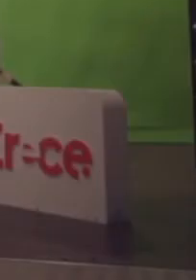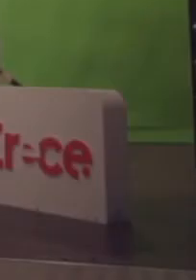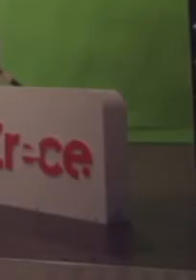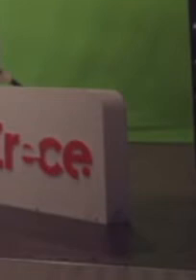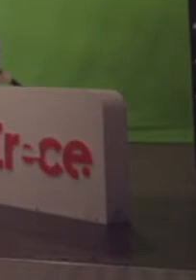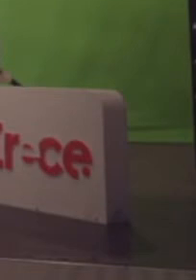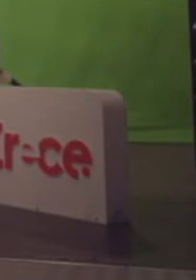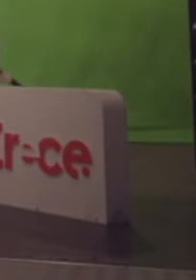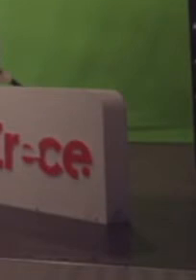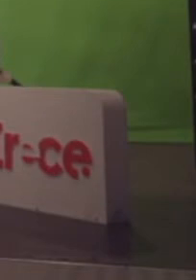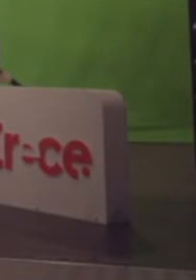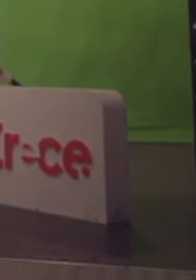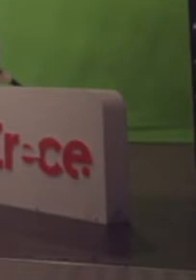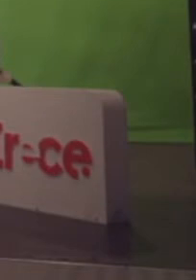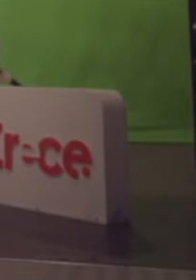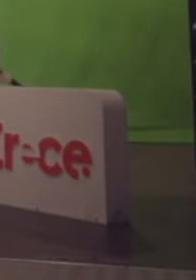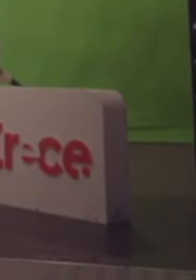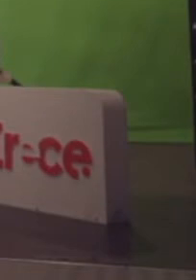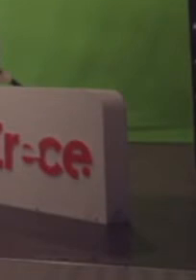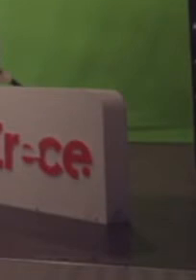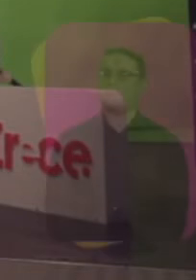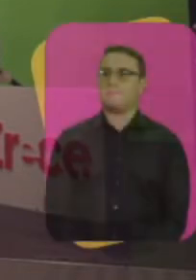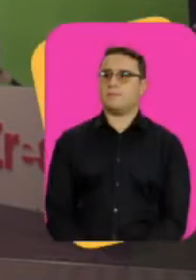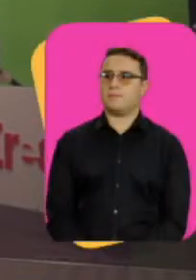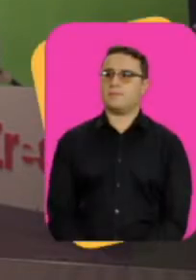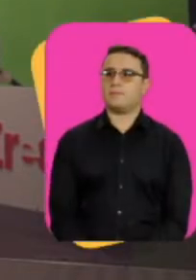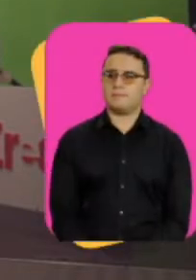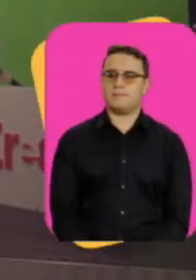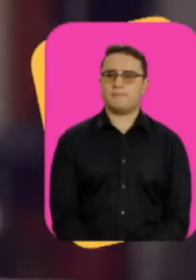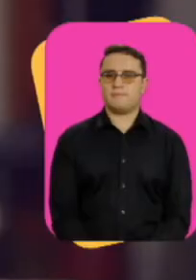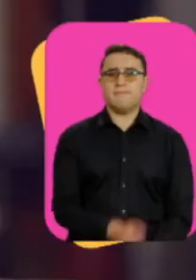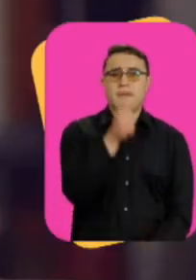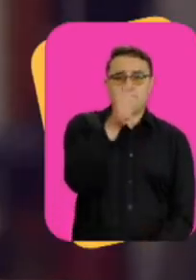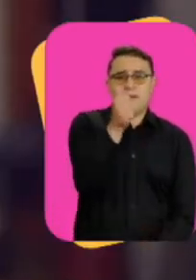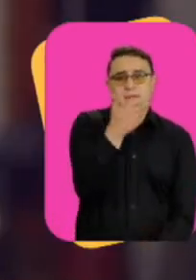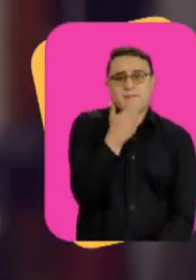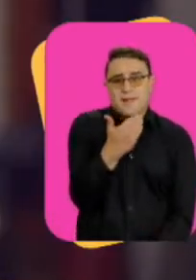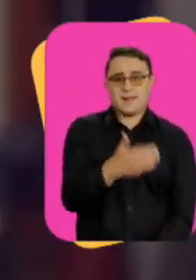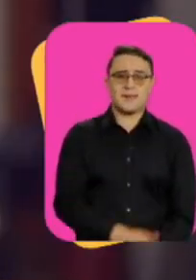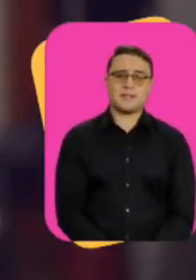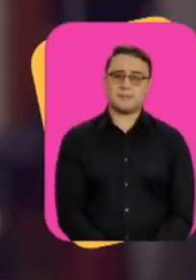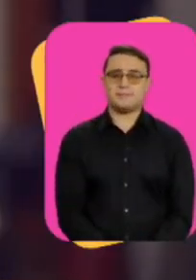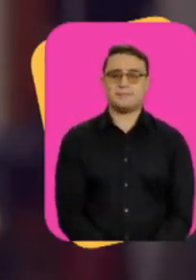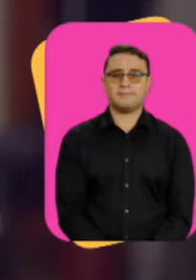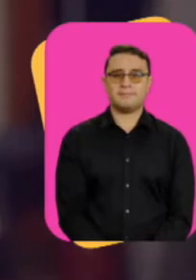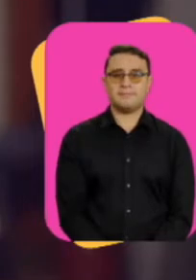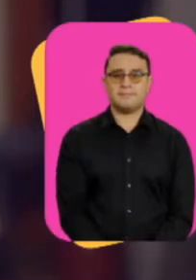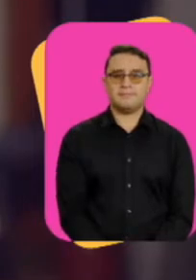in-house. Hola Diego, bienvenido, ¿cómo estás? Muy bien, muchas gracias.